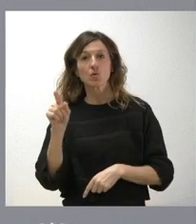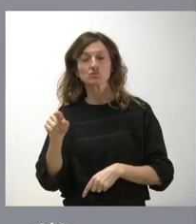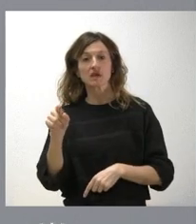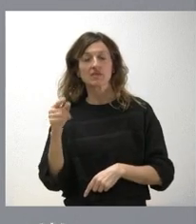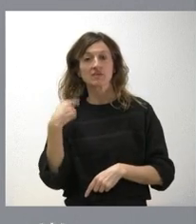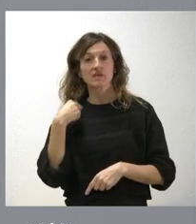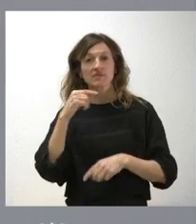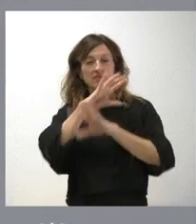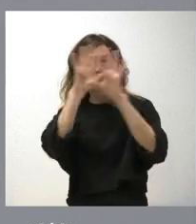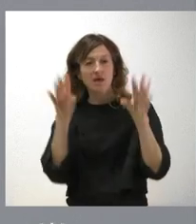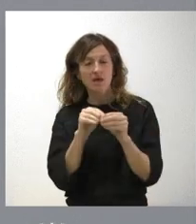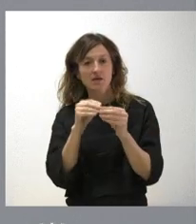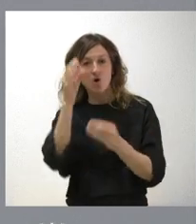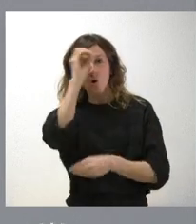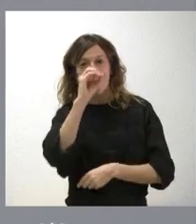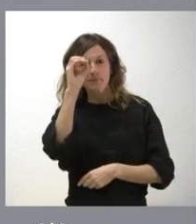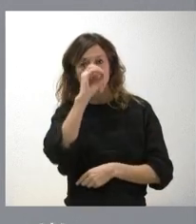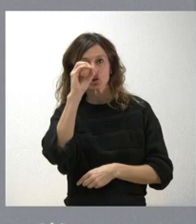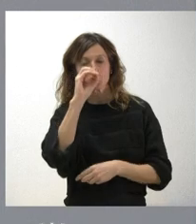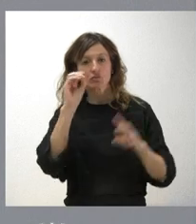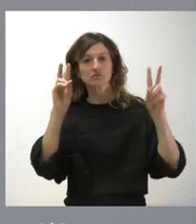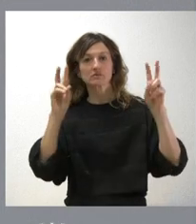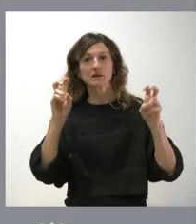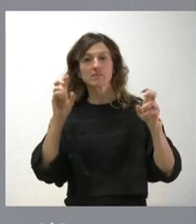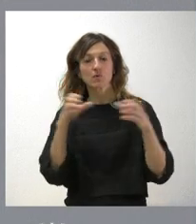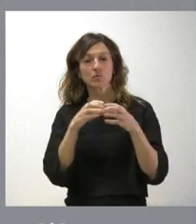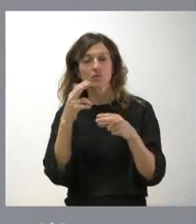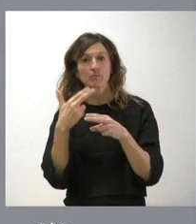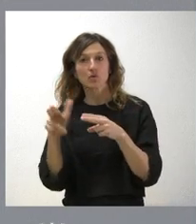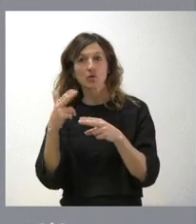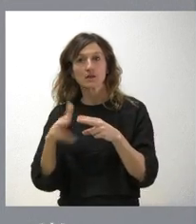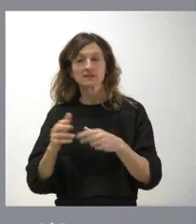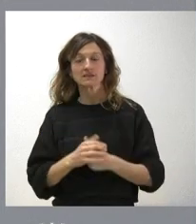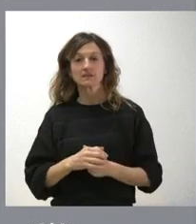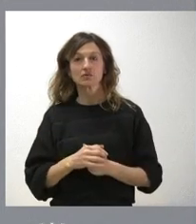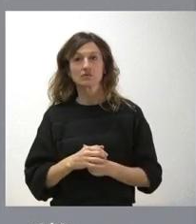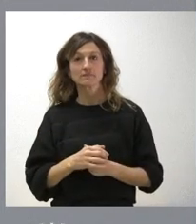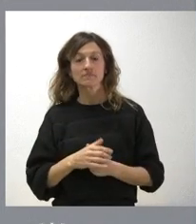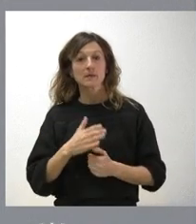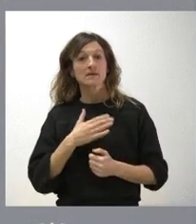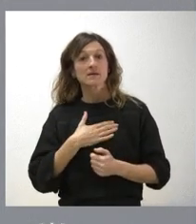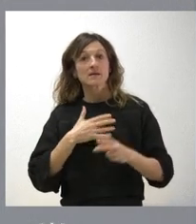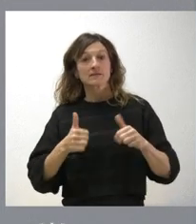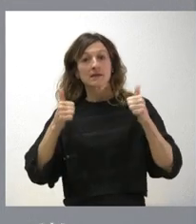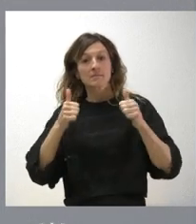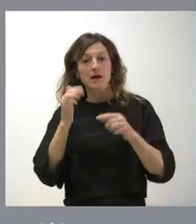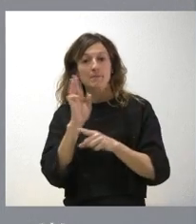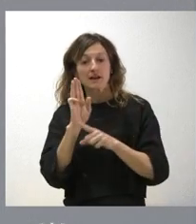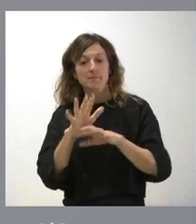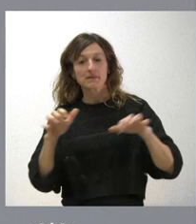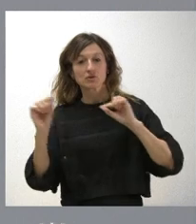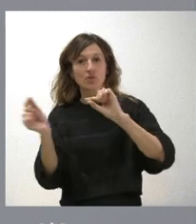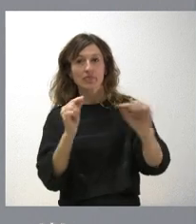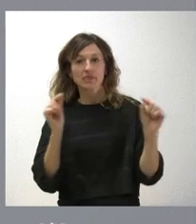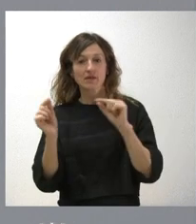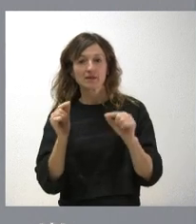una valoración de unas posiciones que puede tener un partido político esto yo creo Es más propio del debate parlamentario y yo por tanto